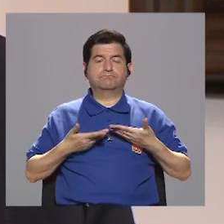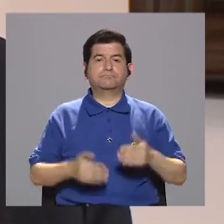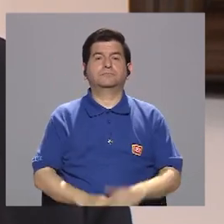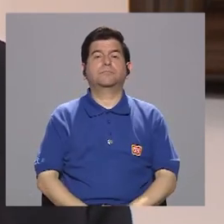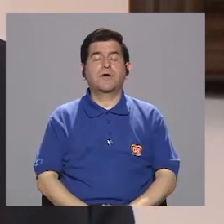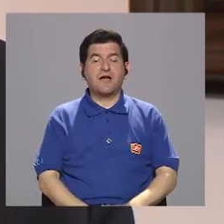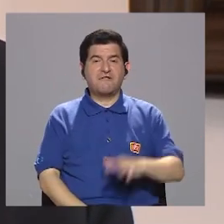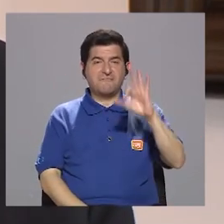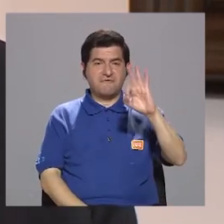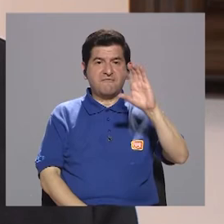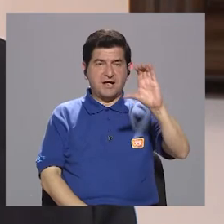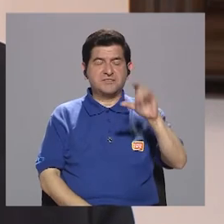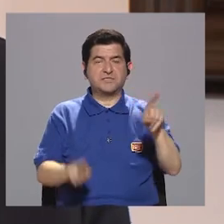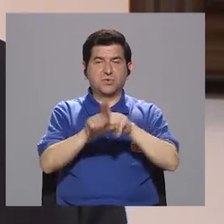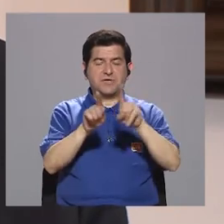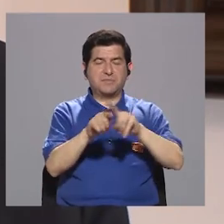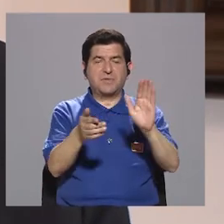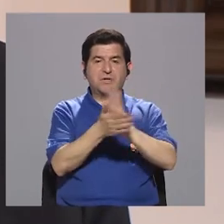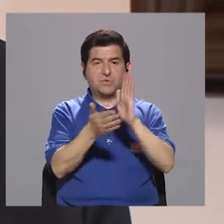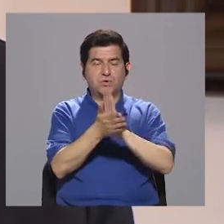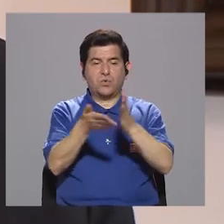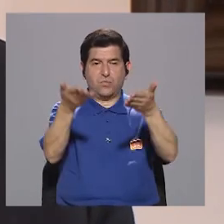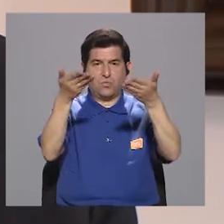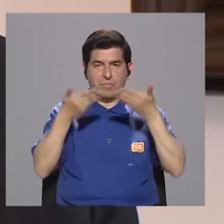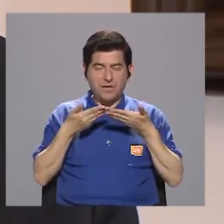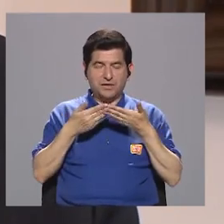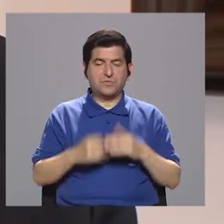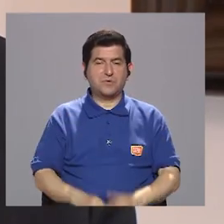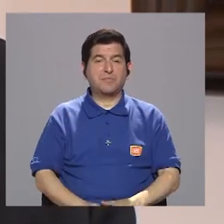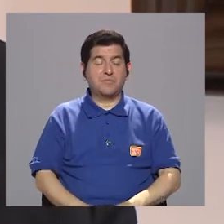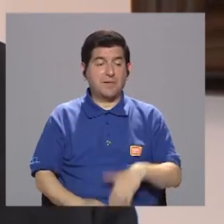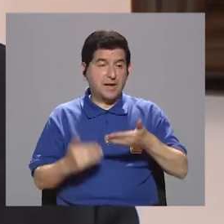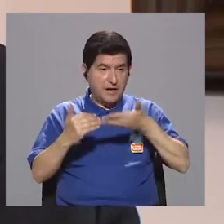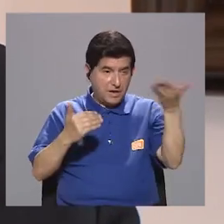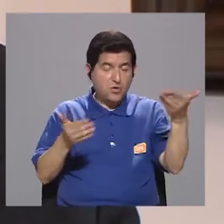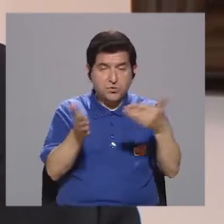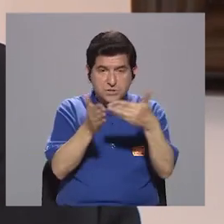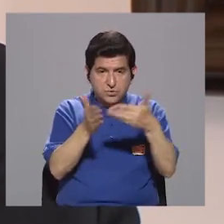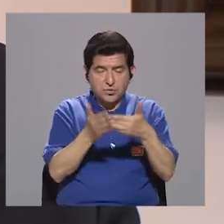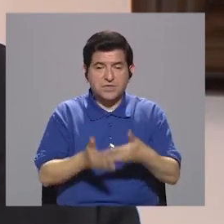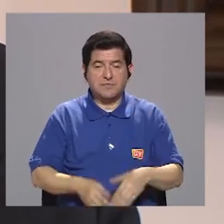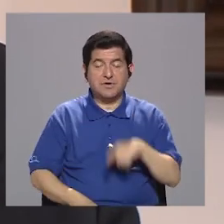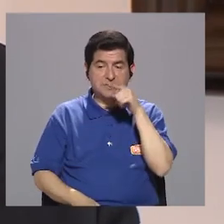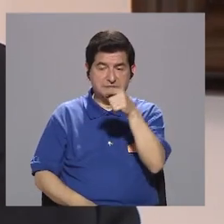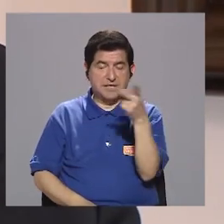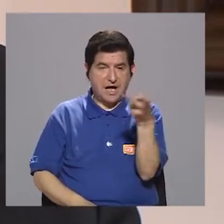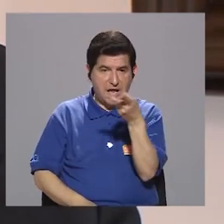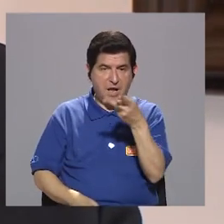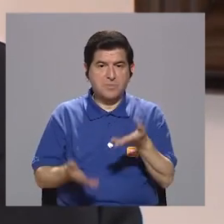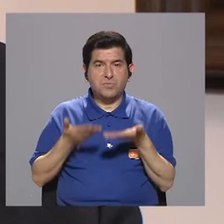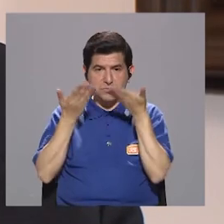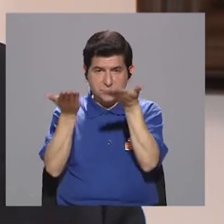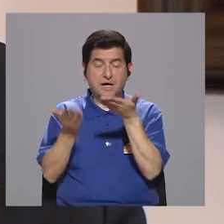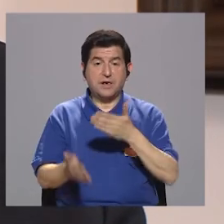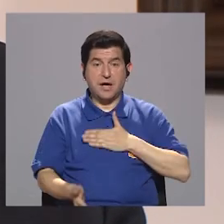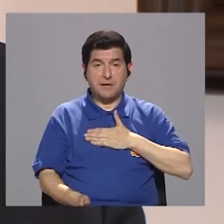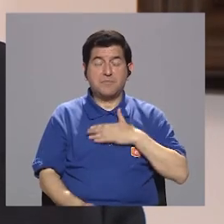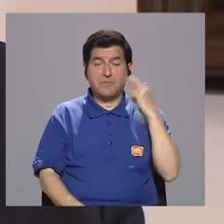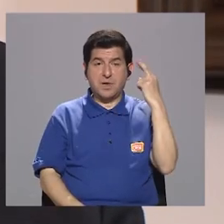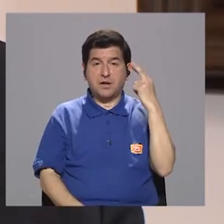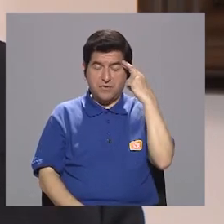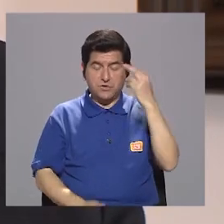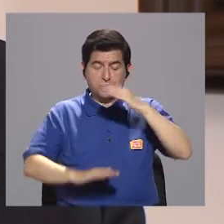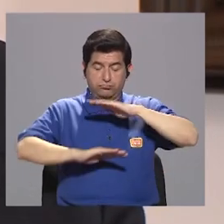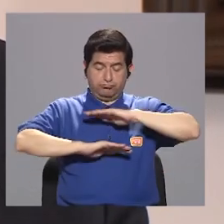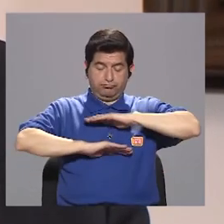y don Paco Calderón me dio el poder para que devolvieran sus bienes. Entonces, para mí eso es un motivo de